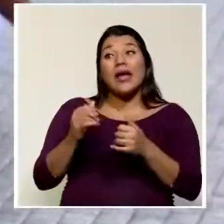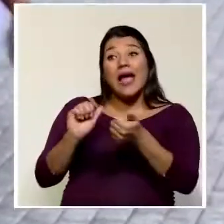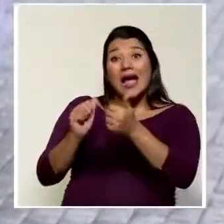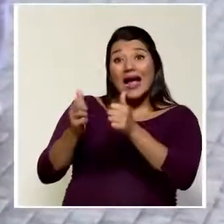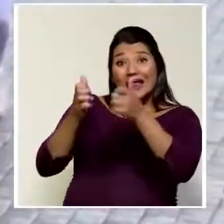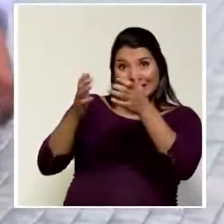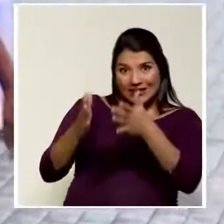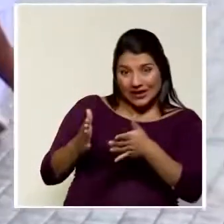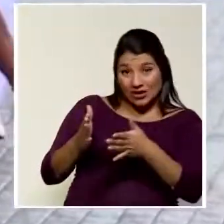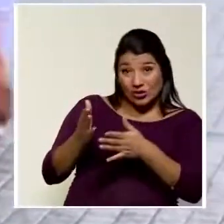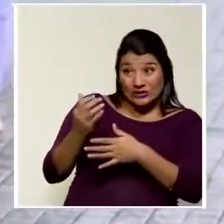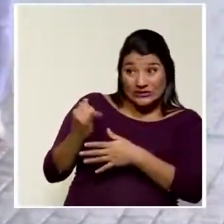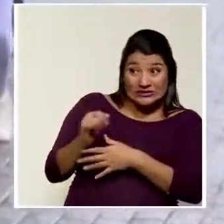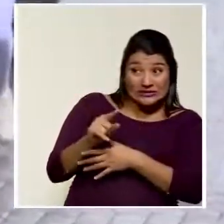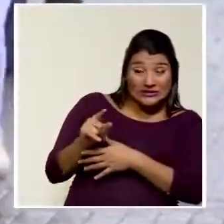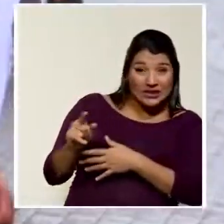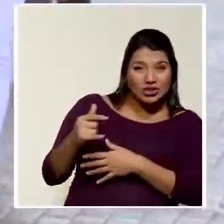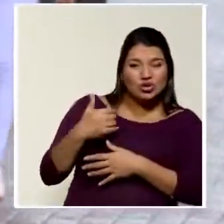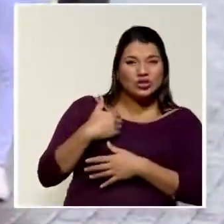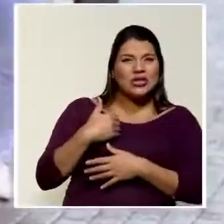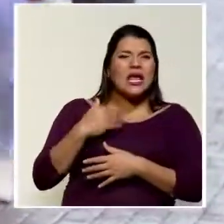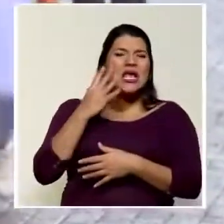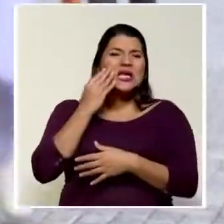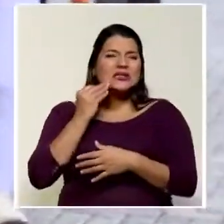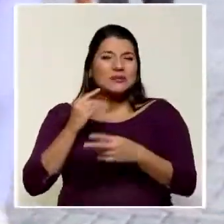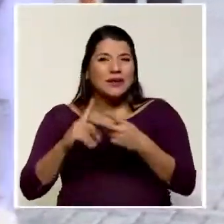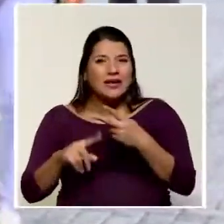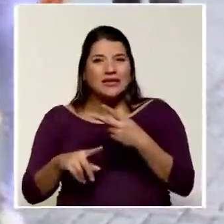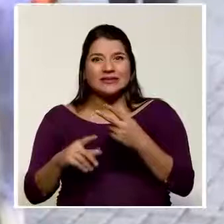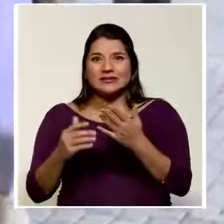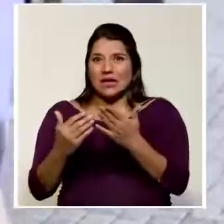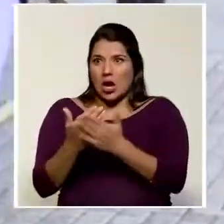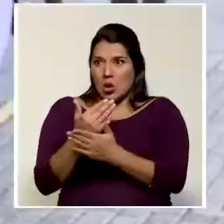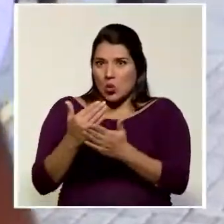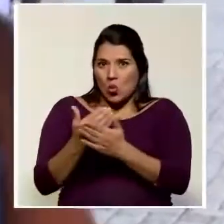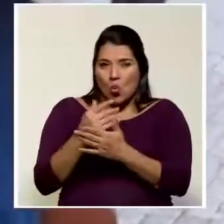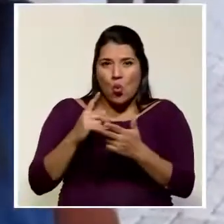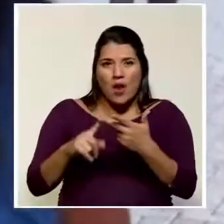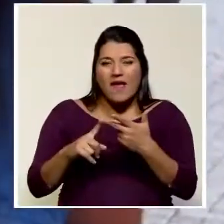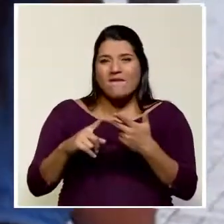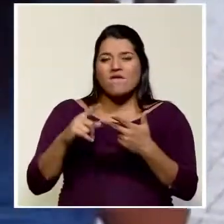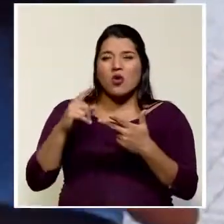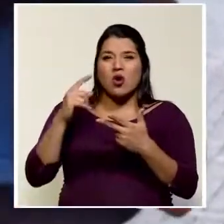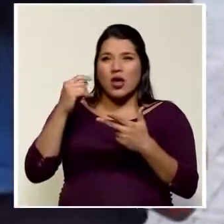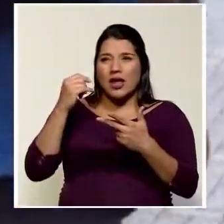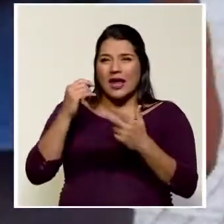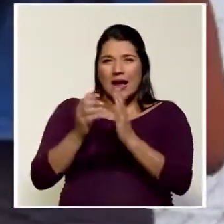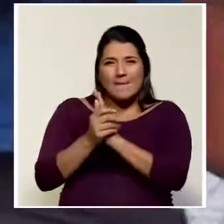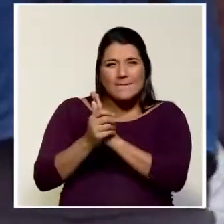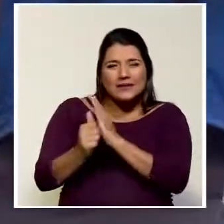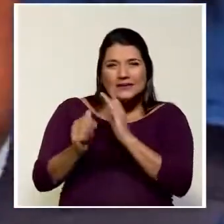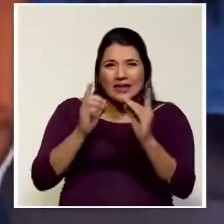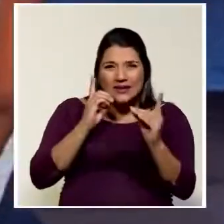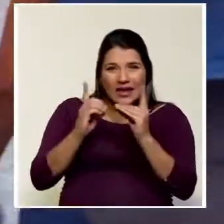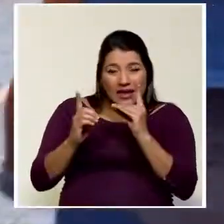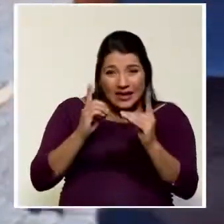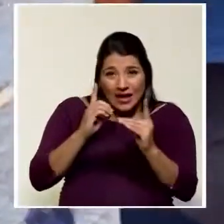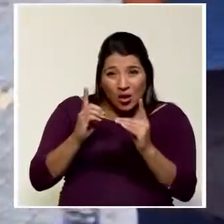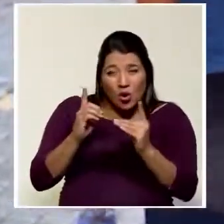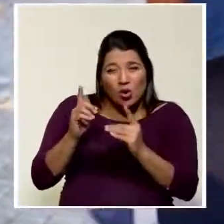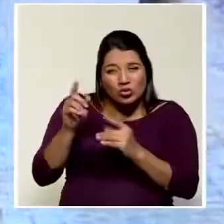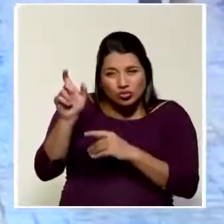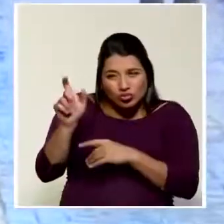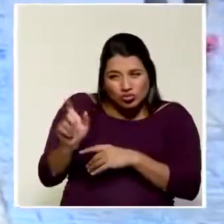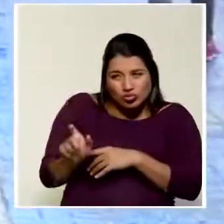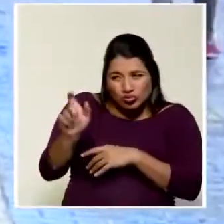si de experiencia o novedad, integridad, capacidad de diálogo o estilo fuerte, algo que satisfaga a la